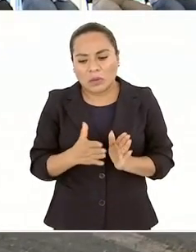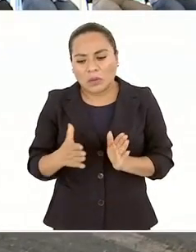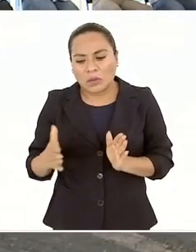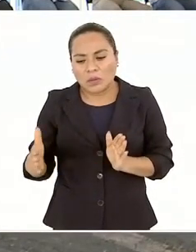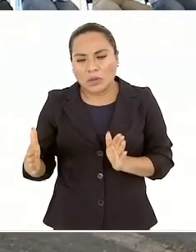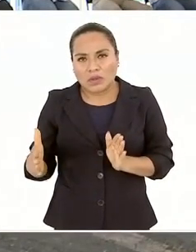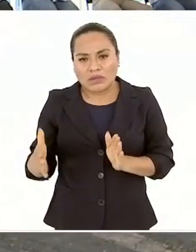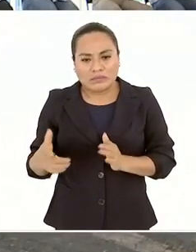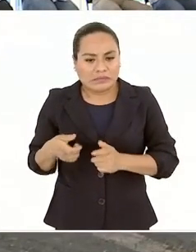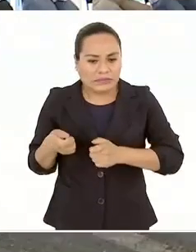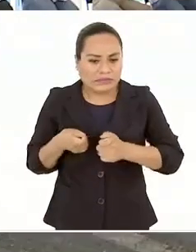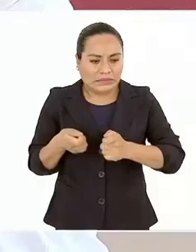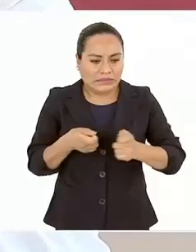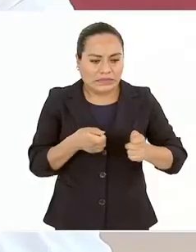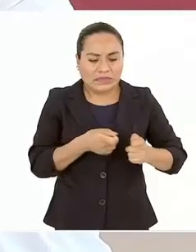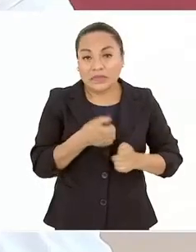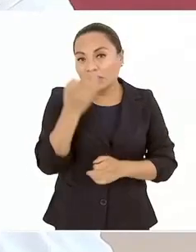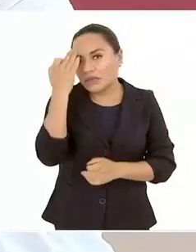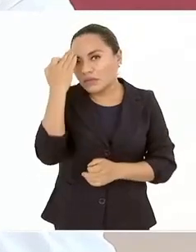y